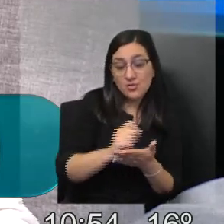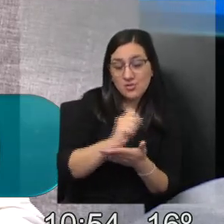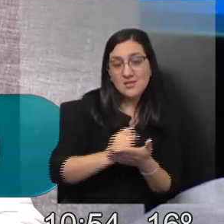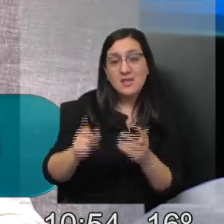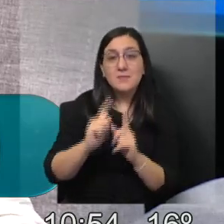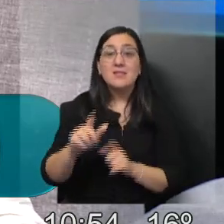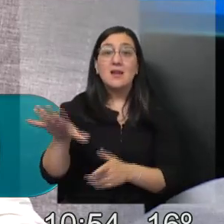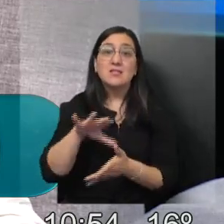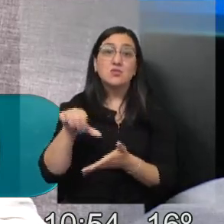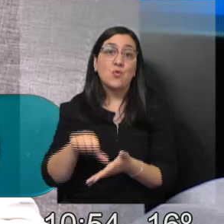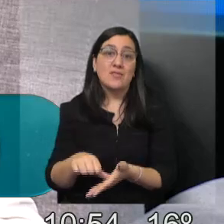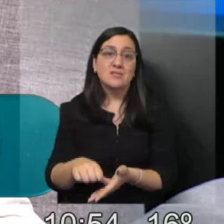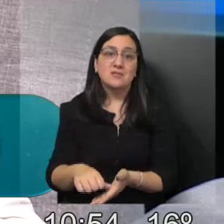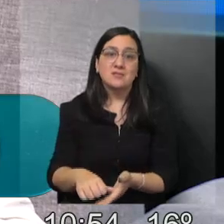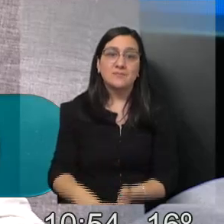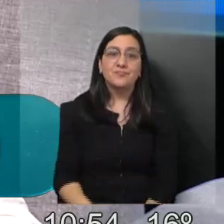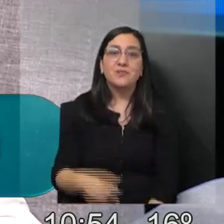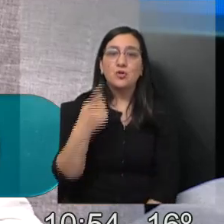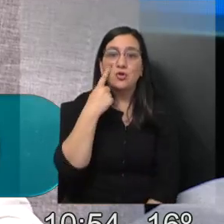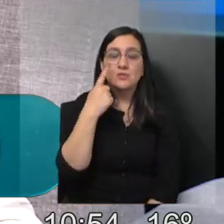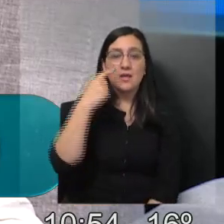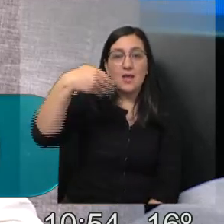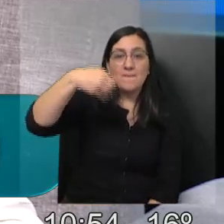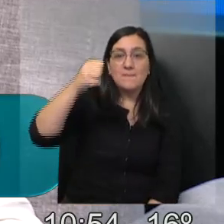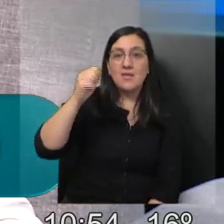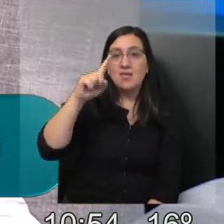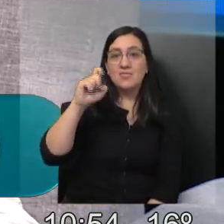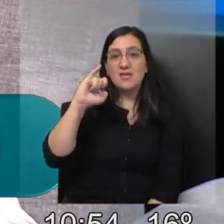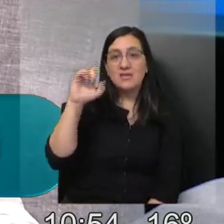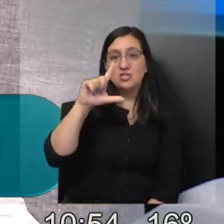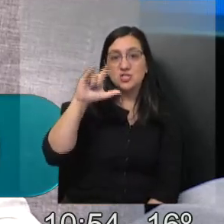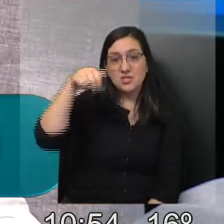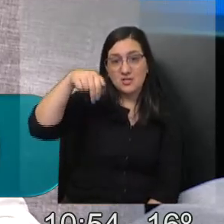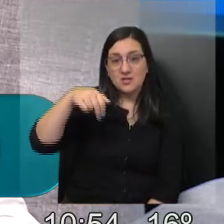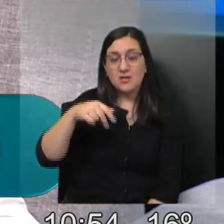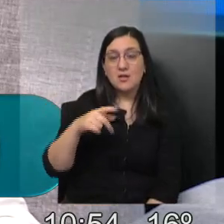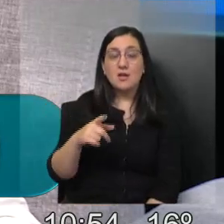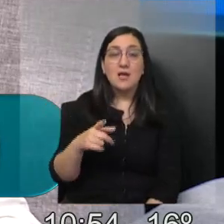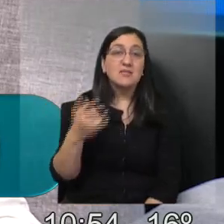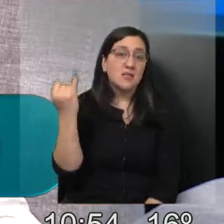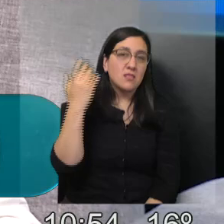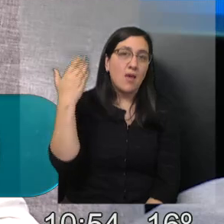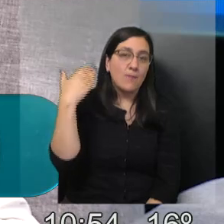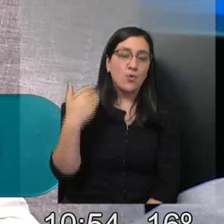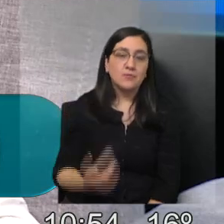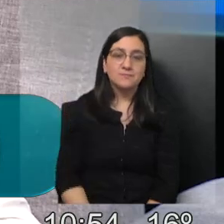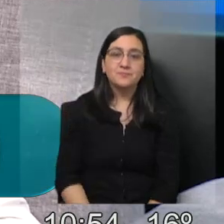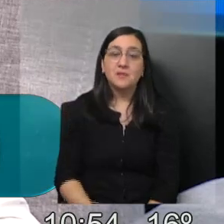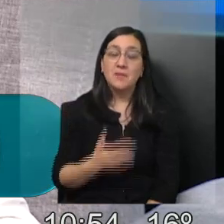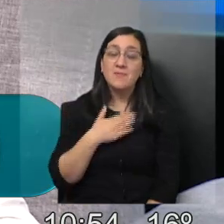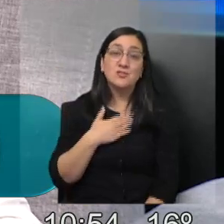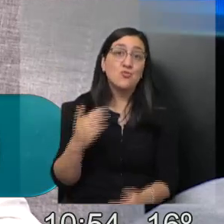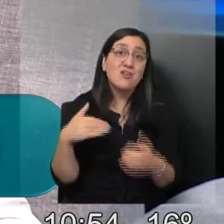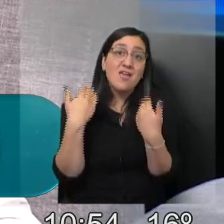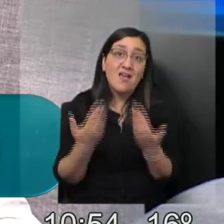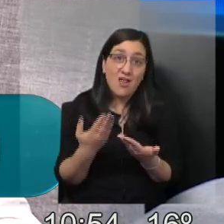entre las ciudades. Nos conocimos en Medellín, en un festival de poesía también, hace algún tiempo. Y para mí es un regalo estar